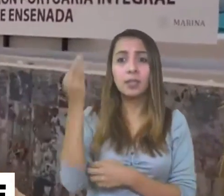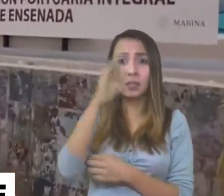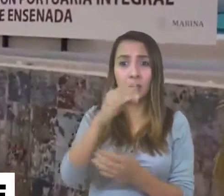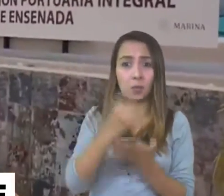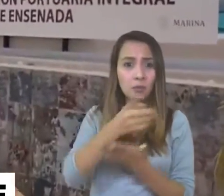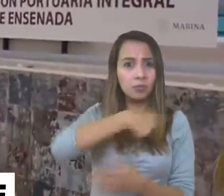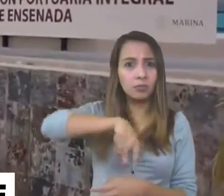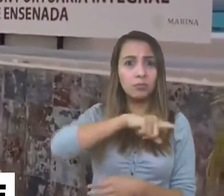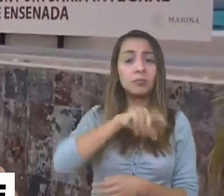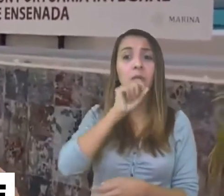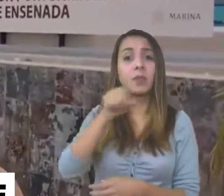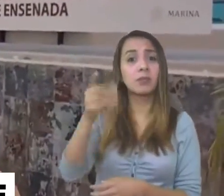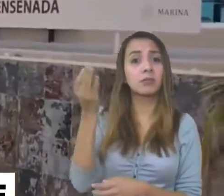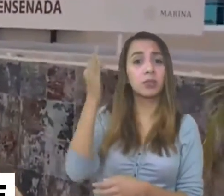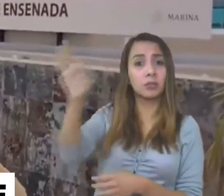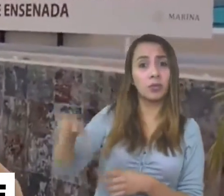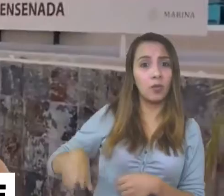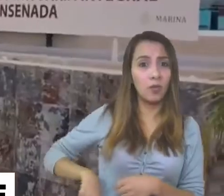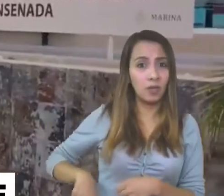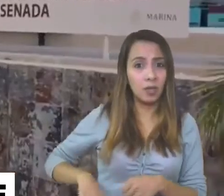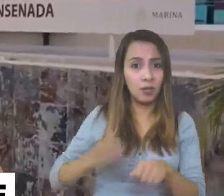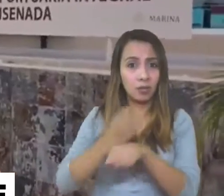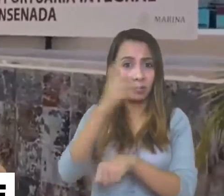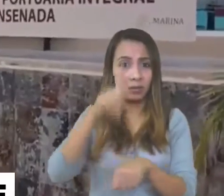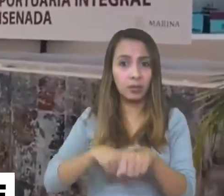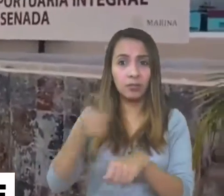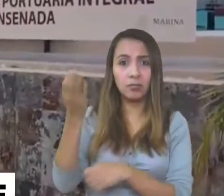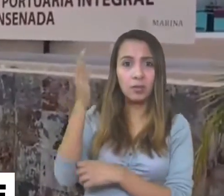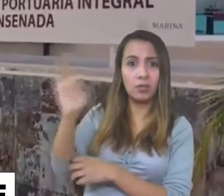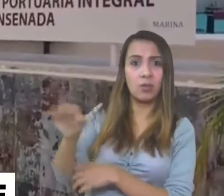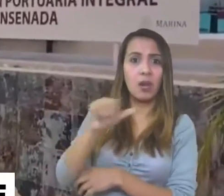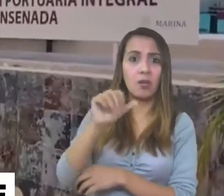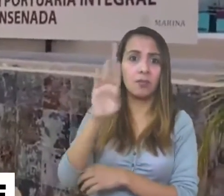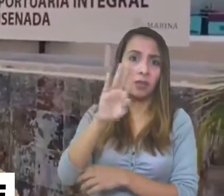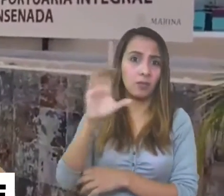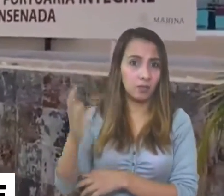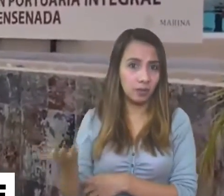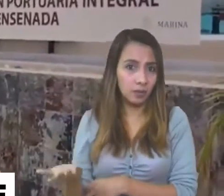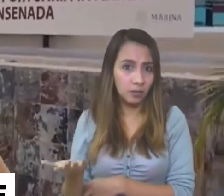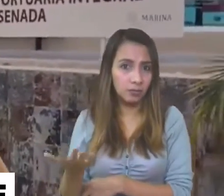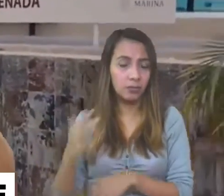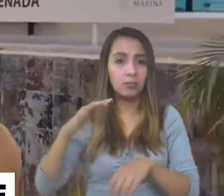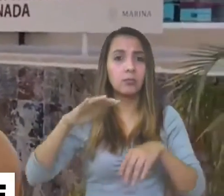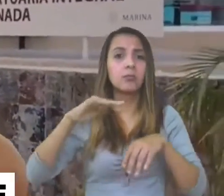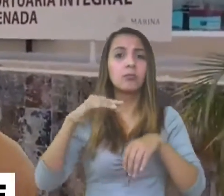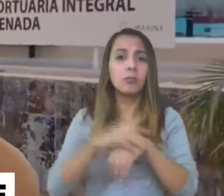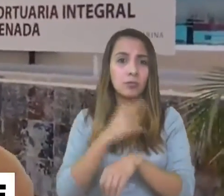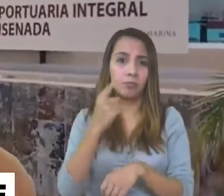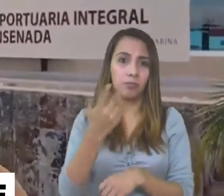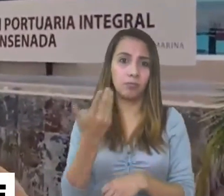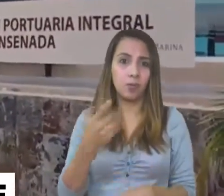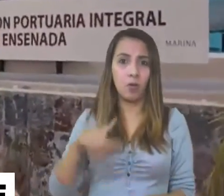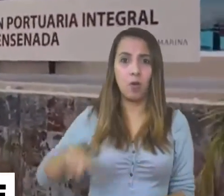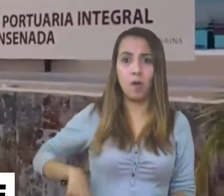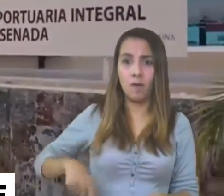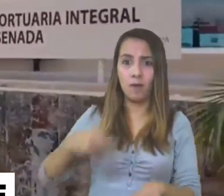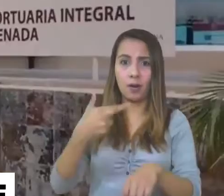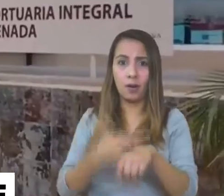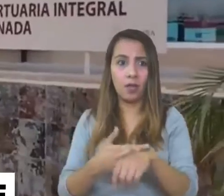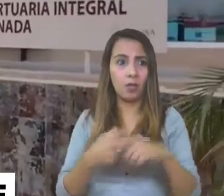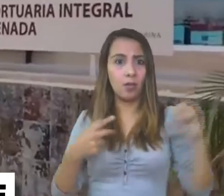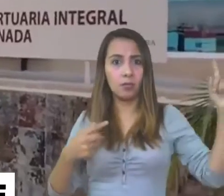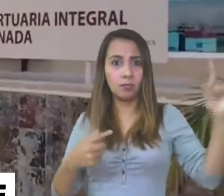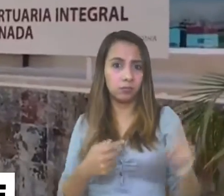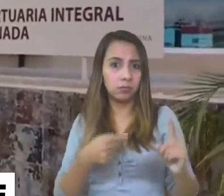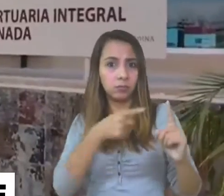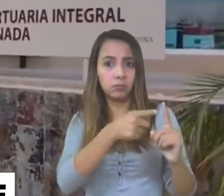al gobierno del estado, a Baja California, porque hoy una presencia del gobernador, pues no le pudo resolver